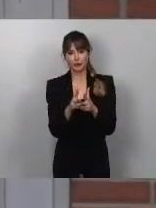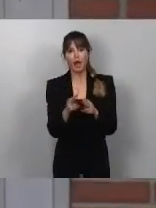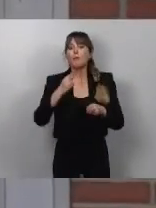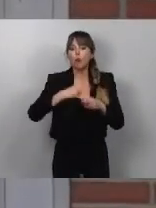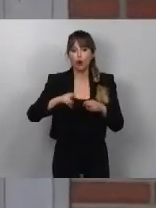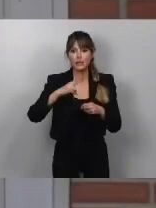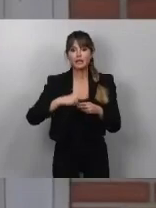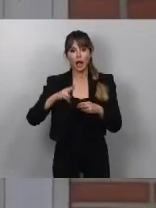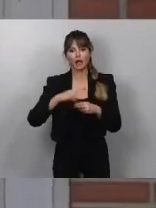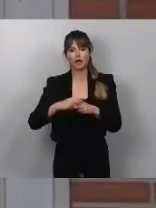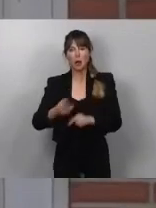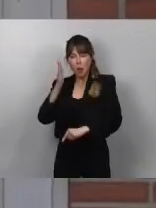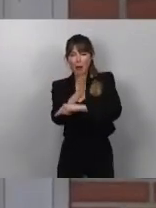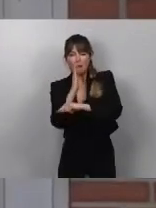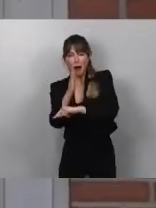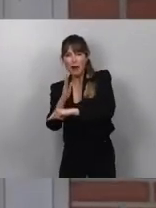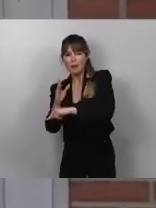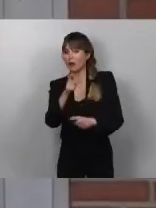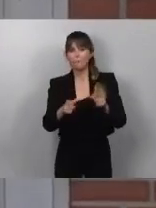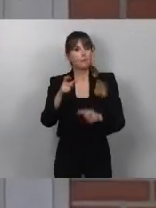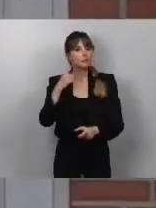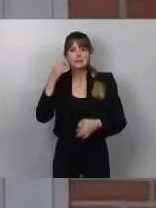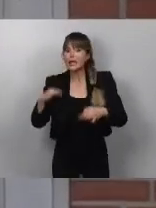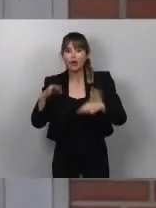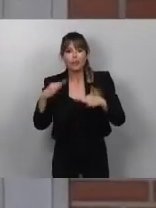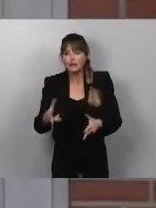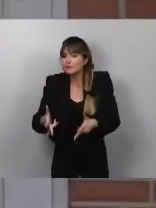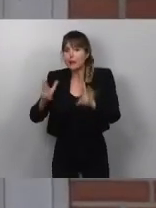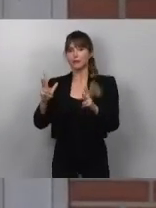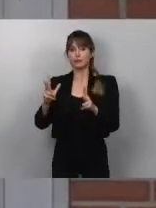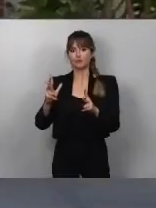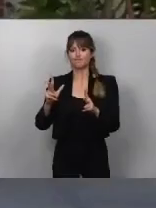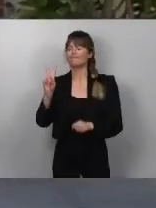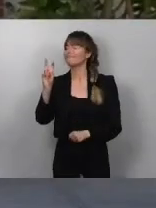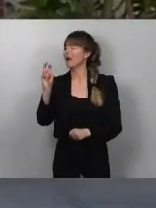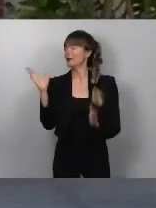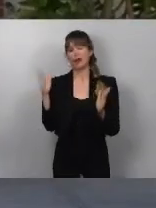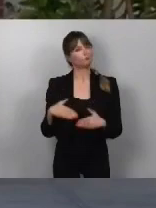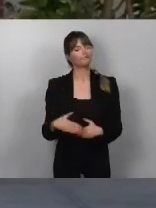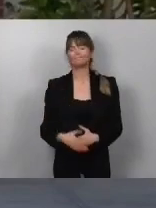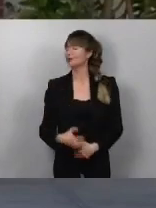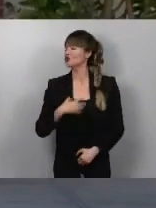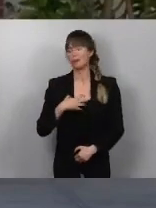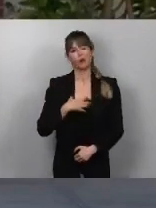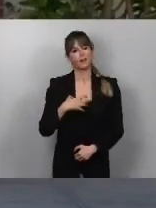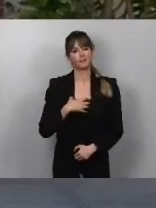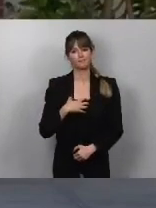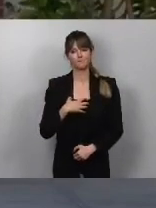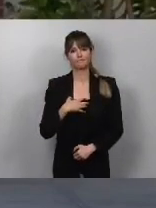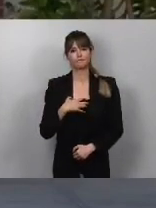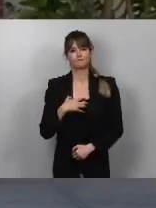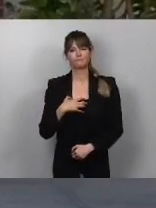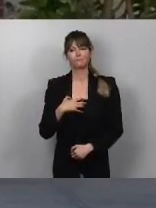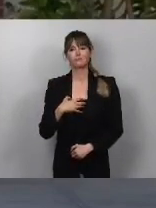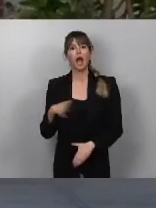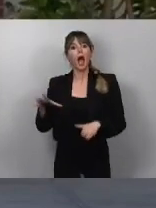política permite el ataque indiscriminado a personas inocentes Entonces no merece la pena si consentimos